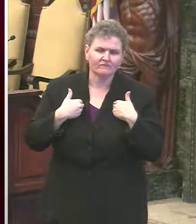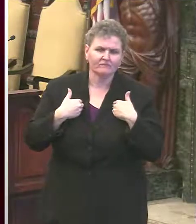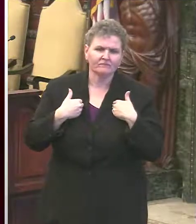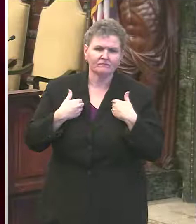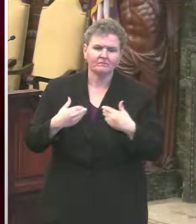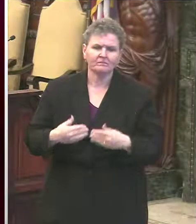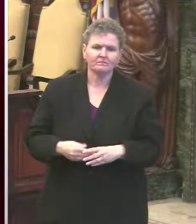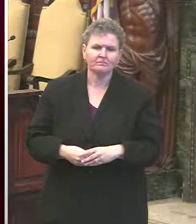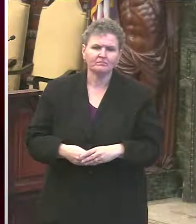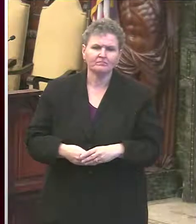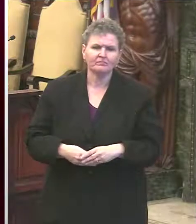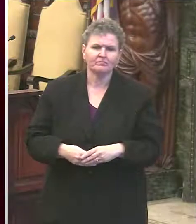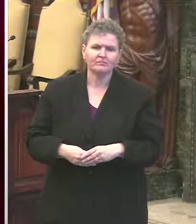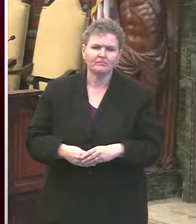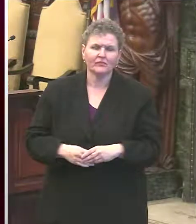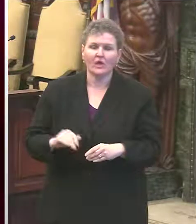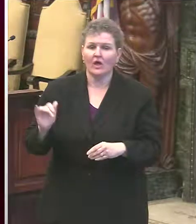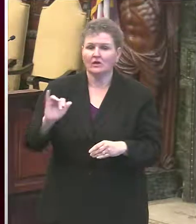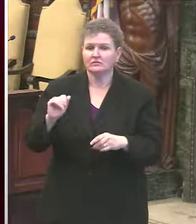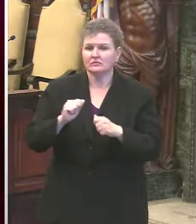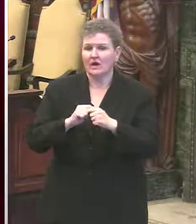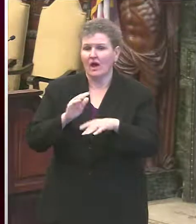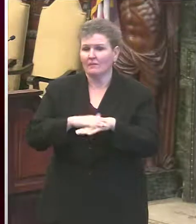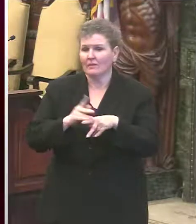who are homeless people living on the street.